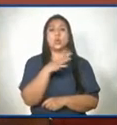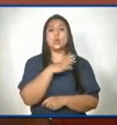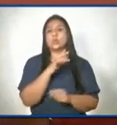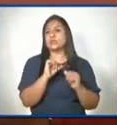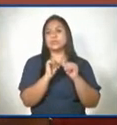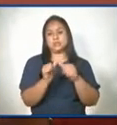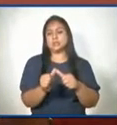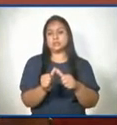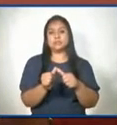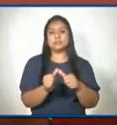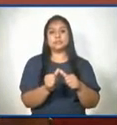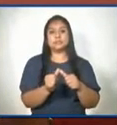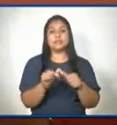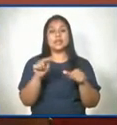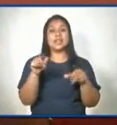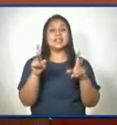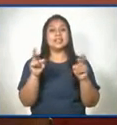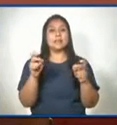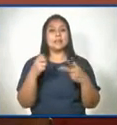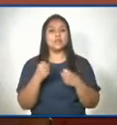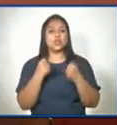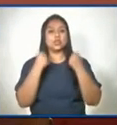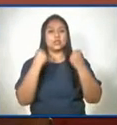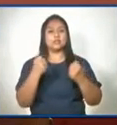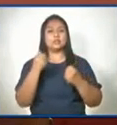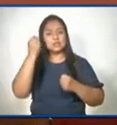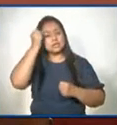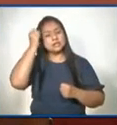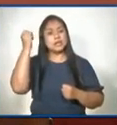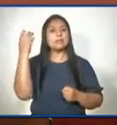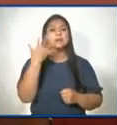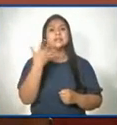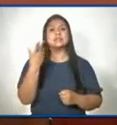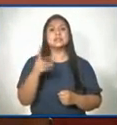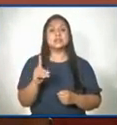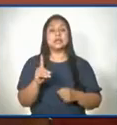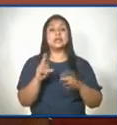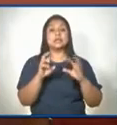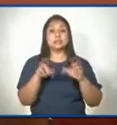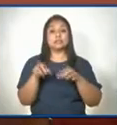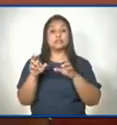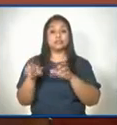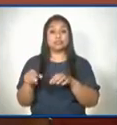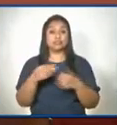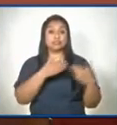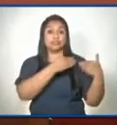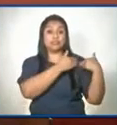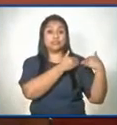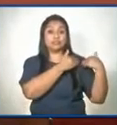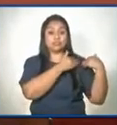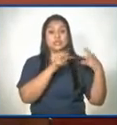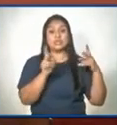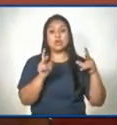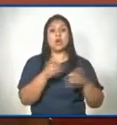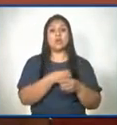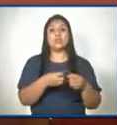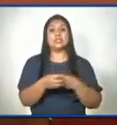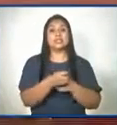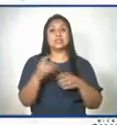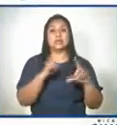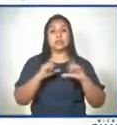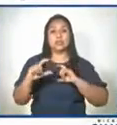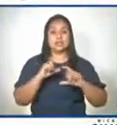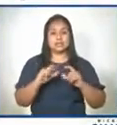haciendo, en el fortalecimiento de las capacidades de los encargados y las encargadas de las oficinas de comunicación de